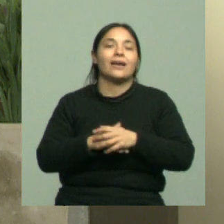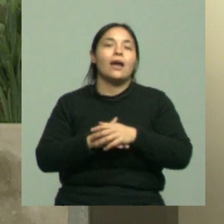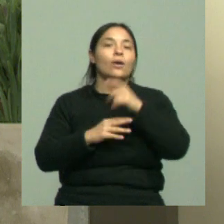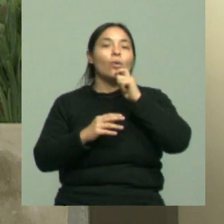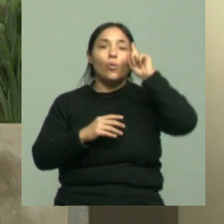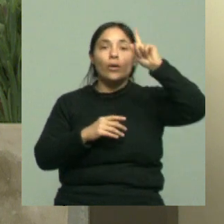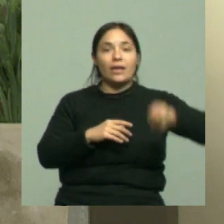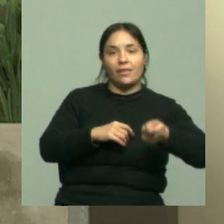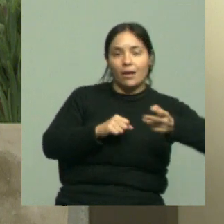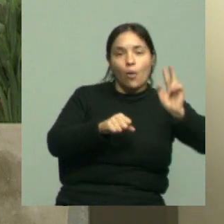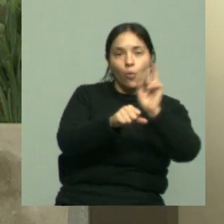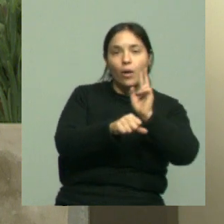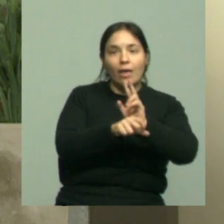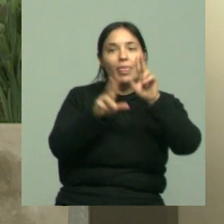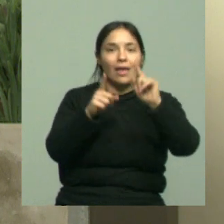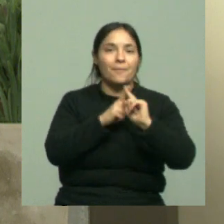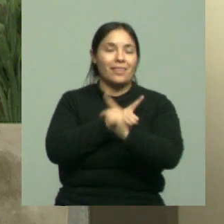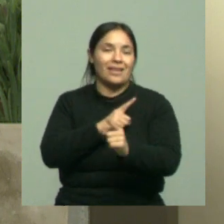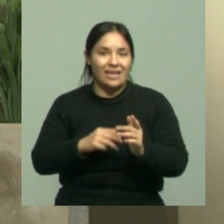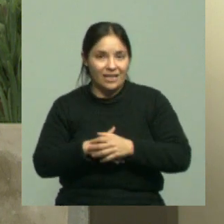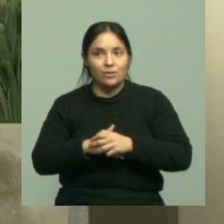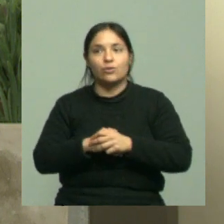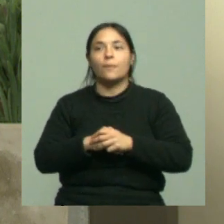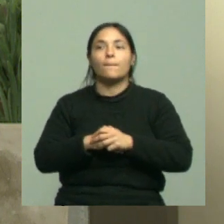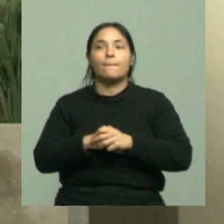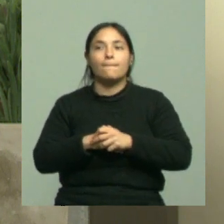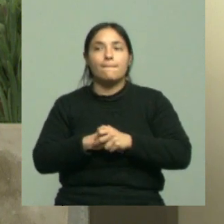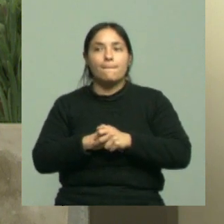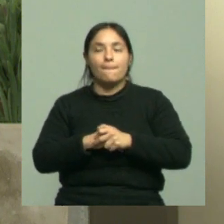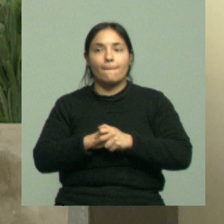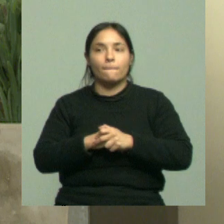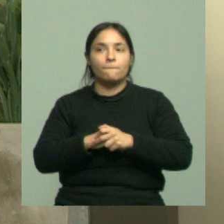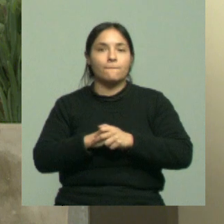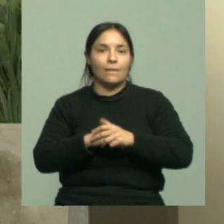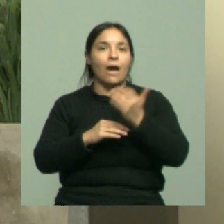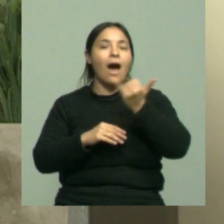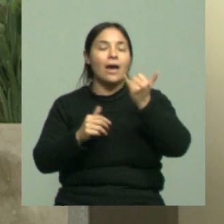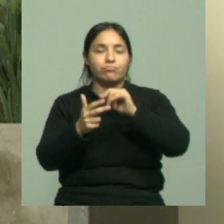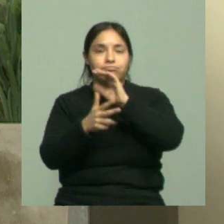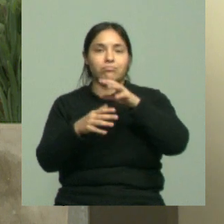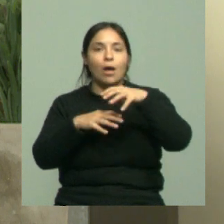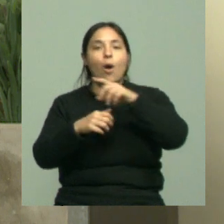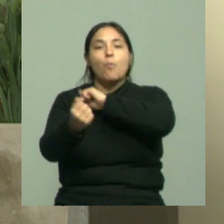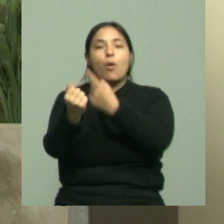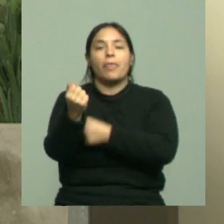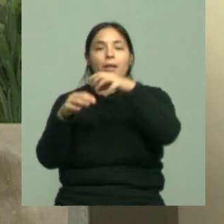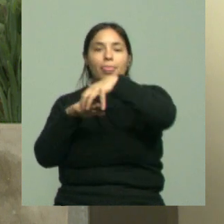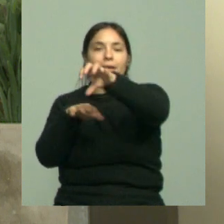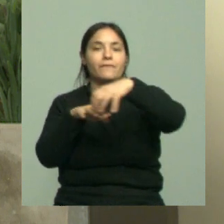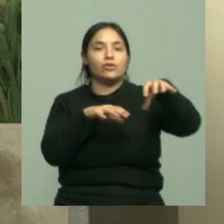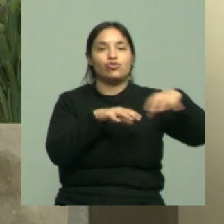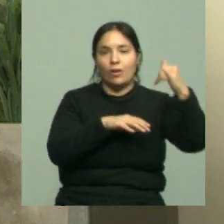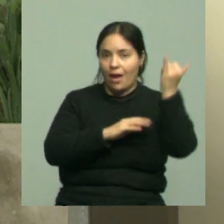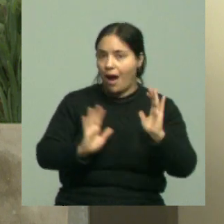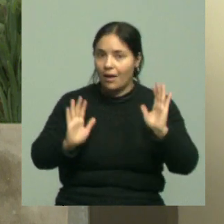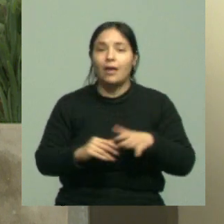jurídica legal sobre los hechos en forma directa. Si bien hay una división de poderes, hay que dejar pasar un poco los días, un